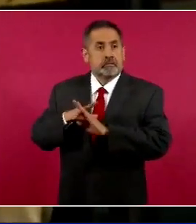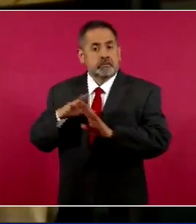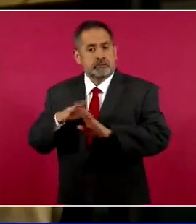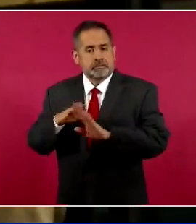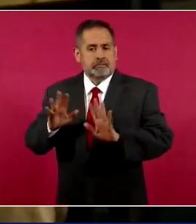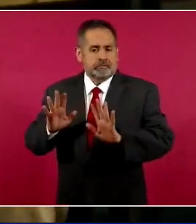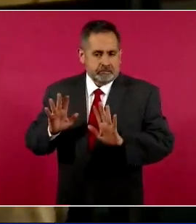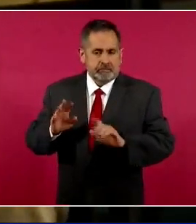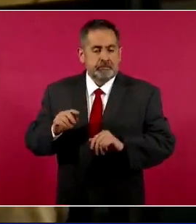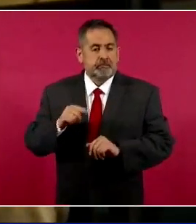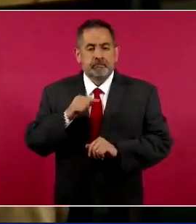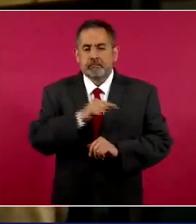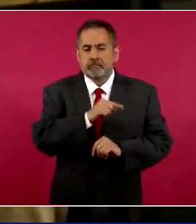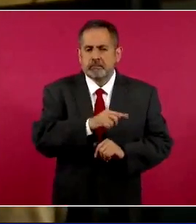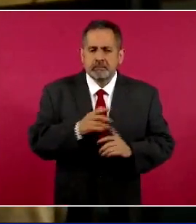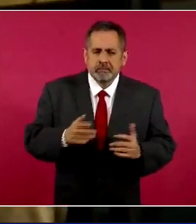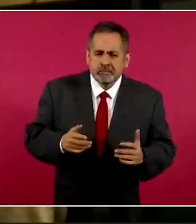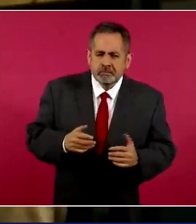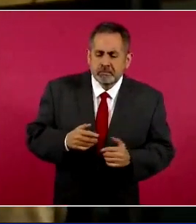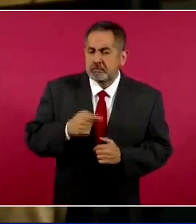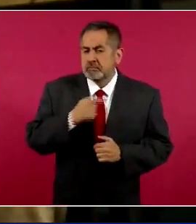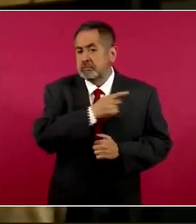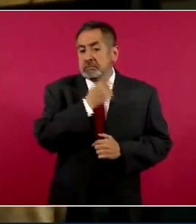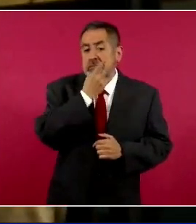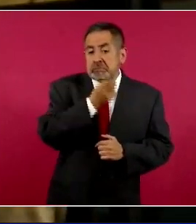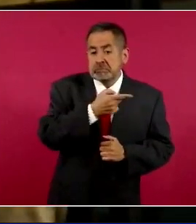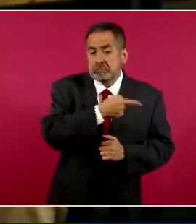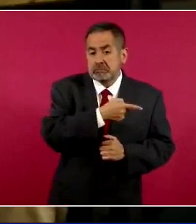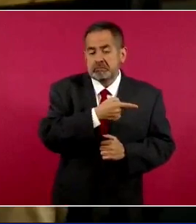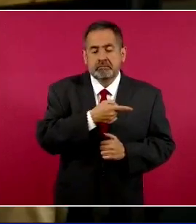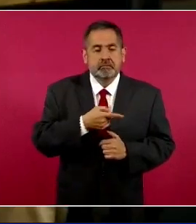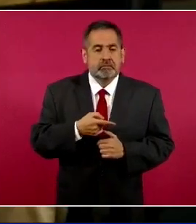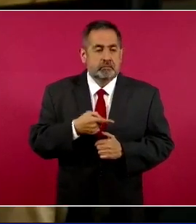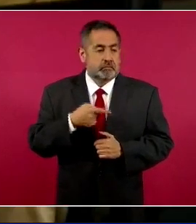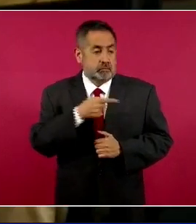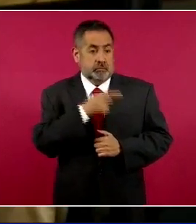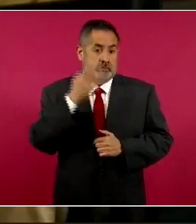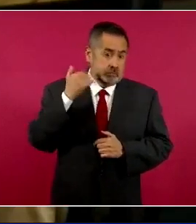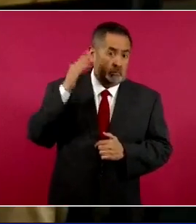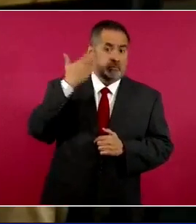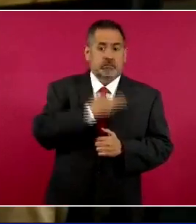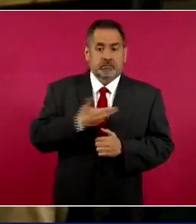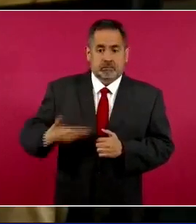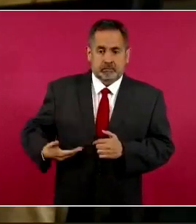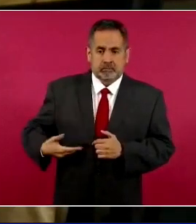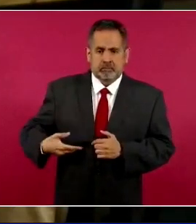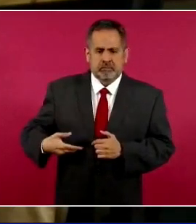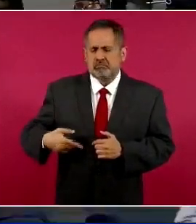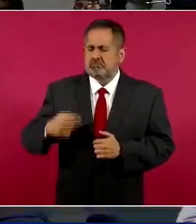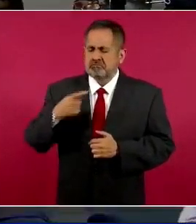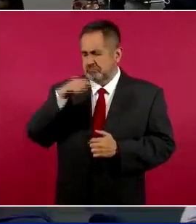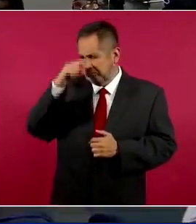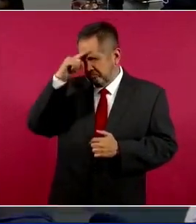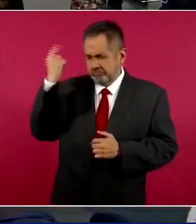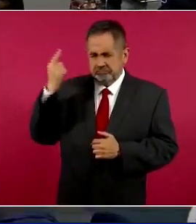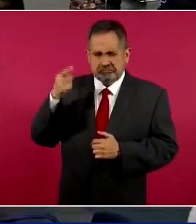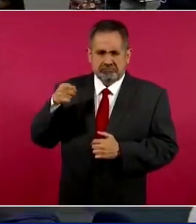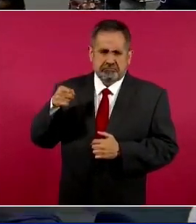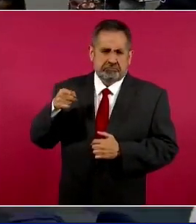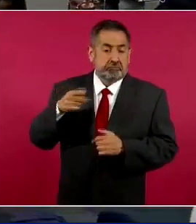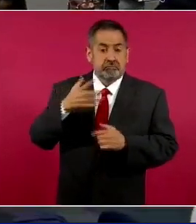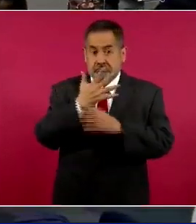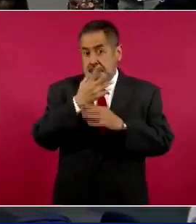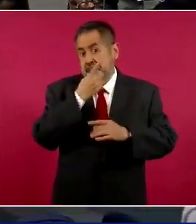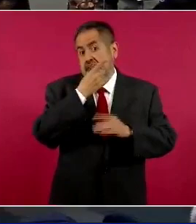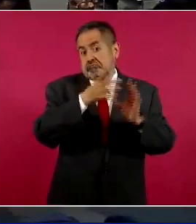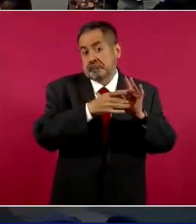mencionaba, pues para decir que en el caso de cuando él estuvo como presidente, pues para él fue muy fácil que México, así lo mencionó en un